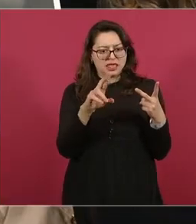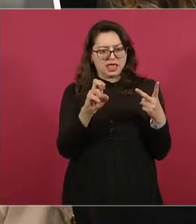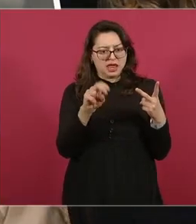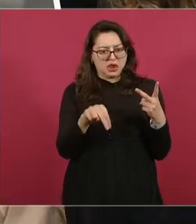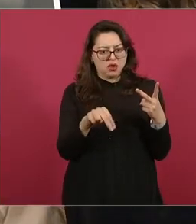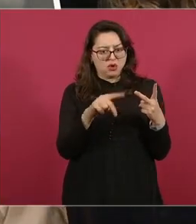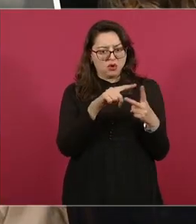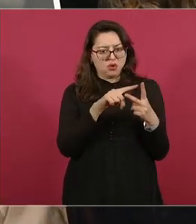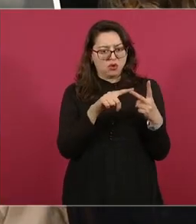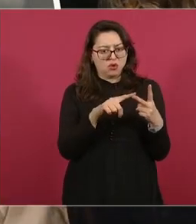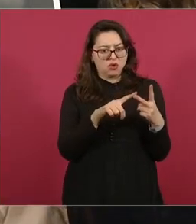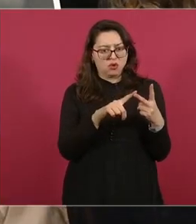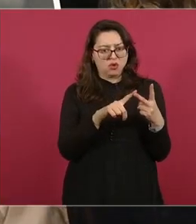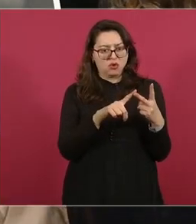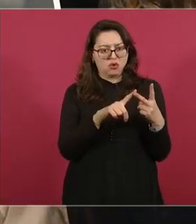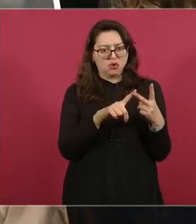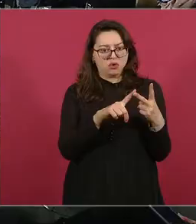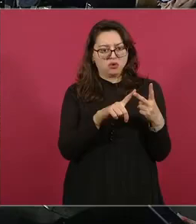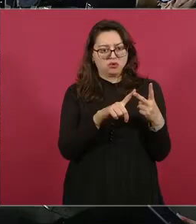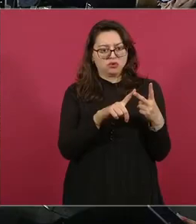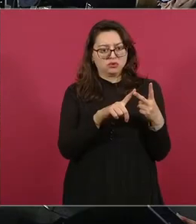Al frente, al parecer.